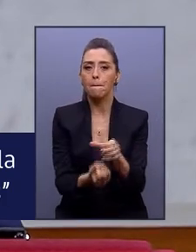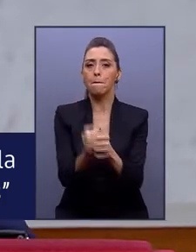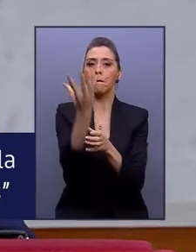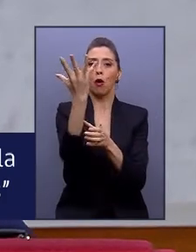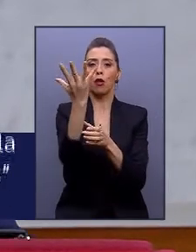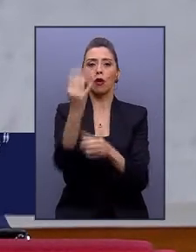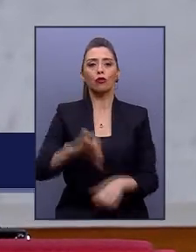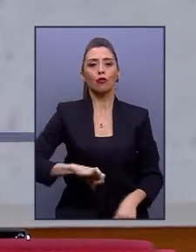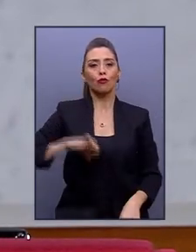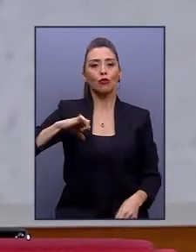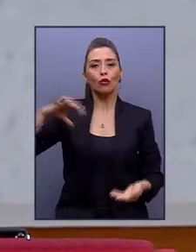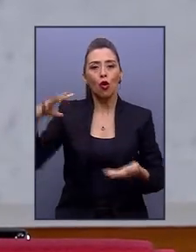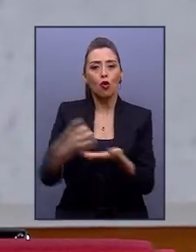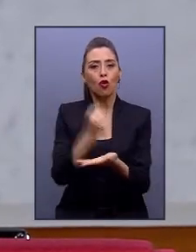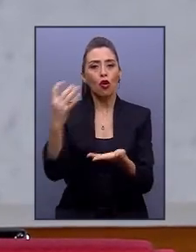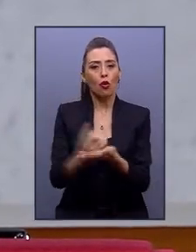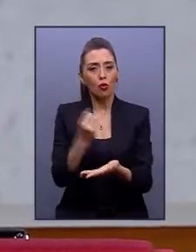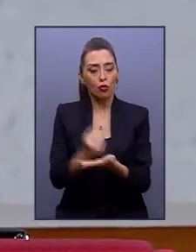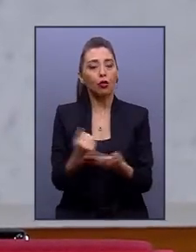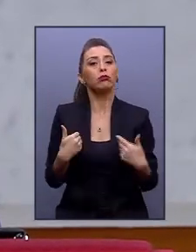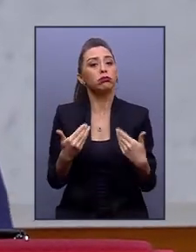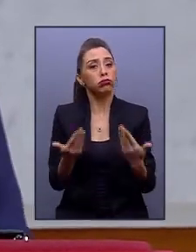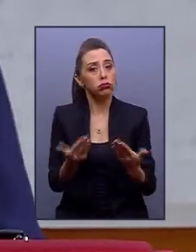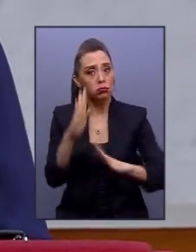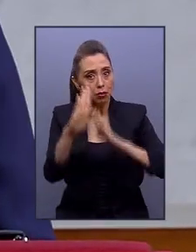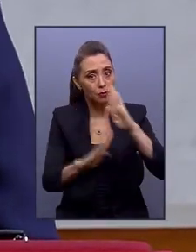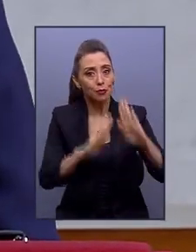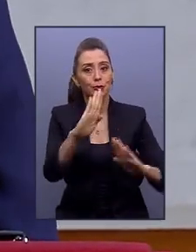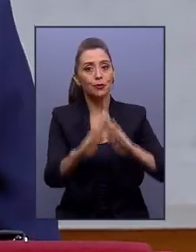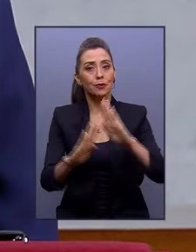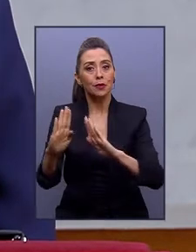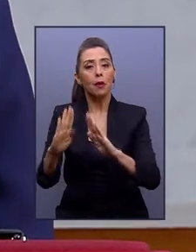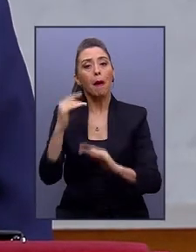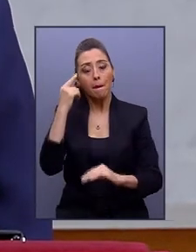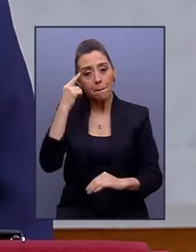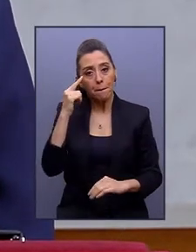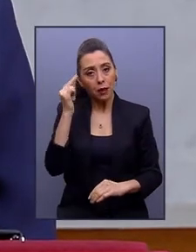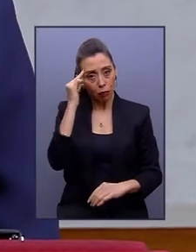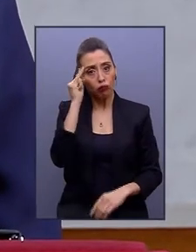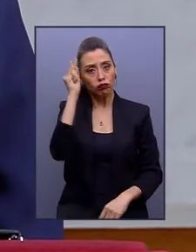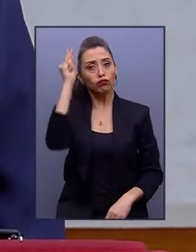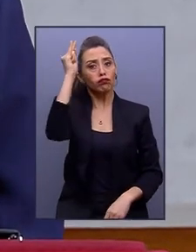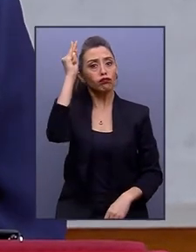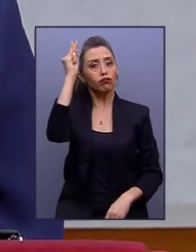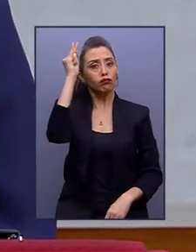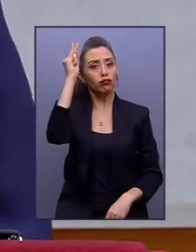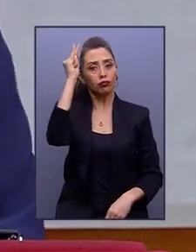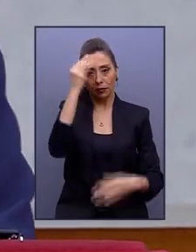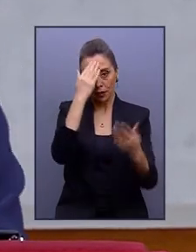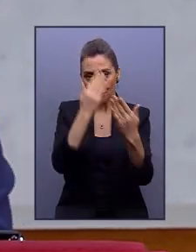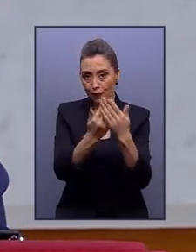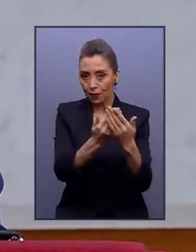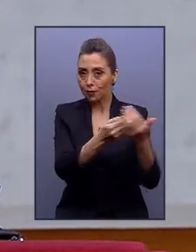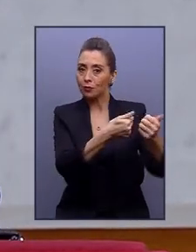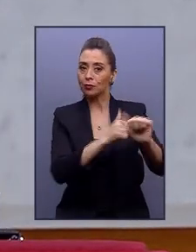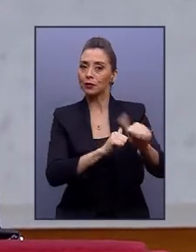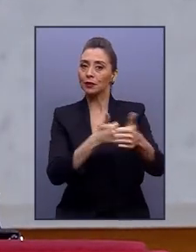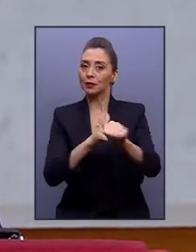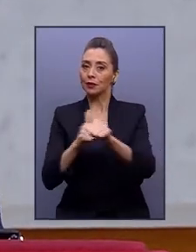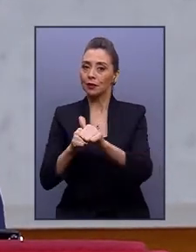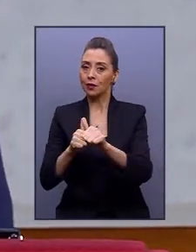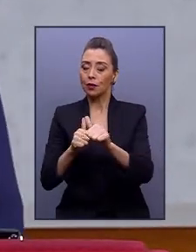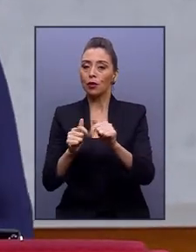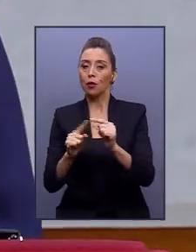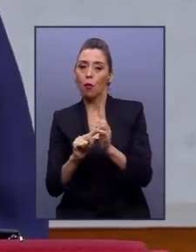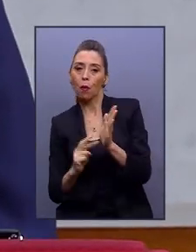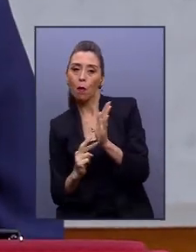orgulloso de sus logros, dispuesto a preservarlos, pero con madurez suficiente como para enfrentar sus desafíos y dar un